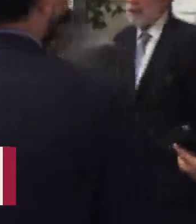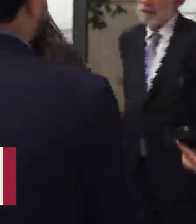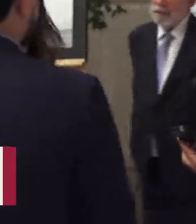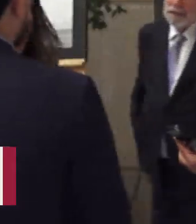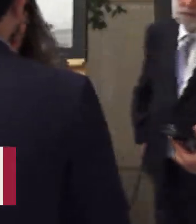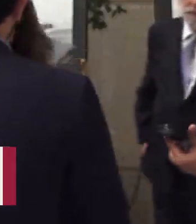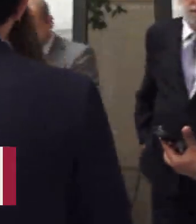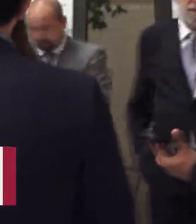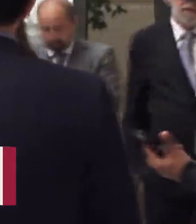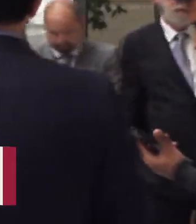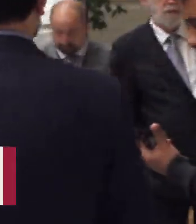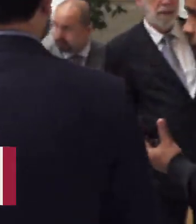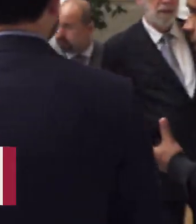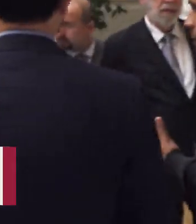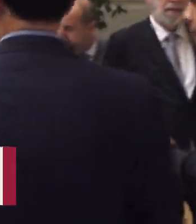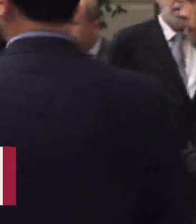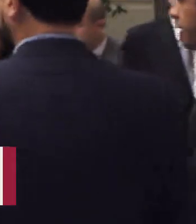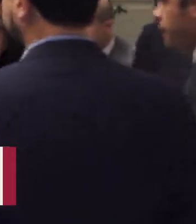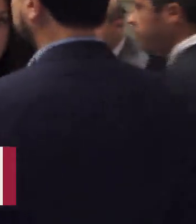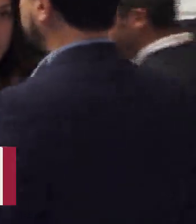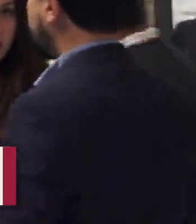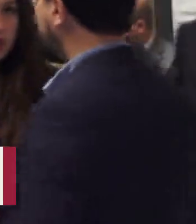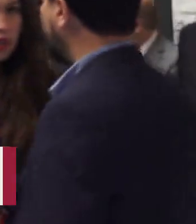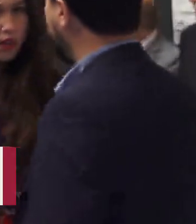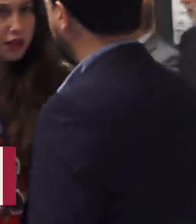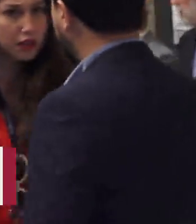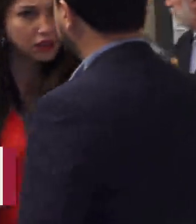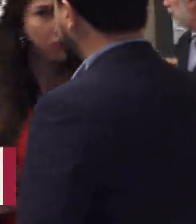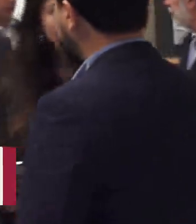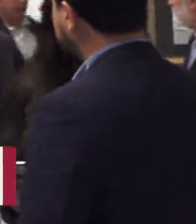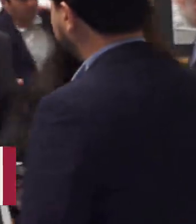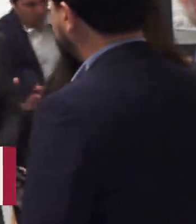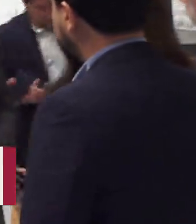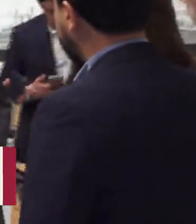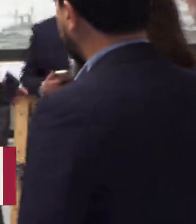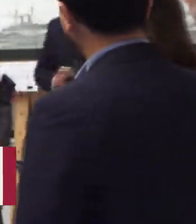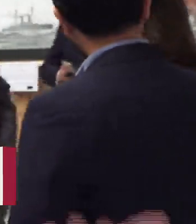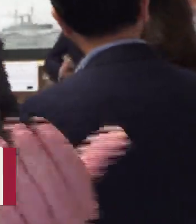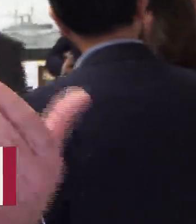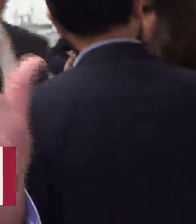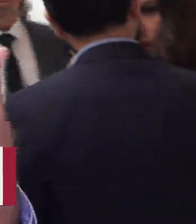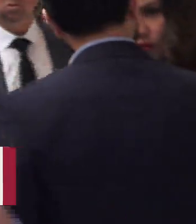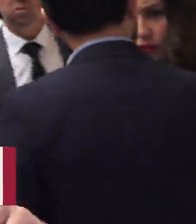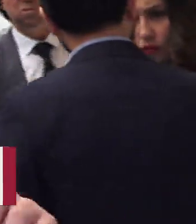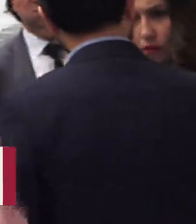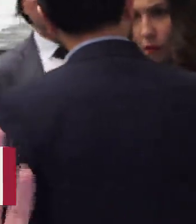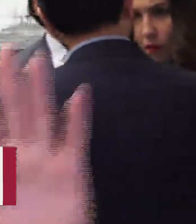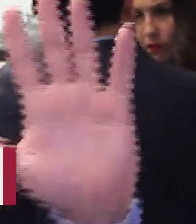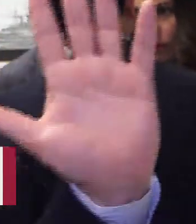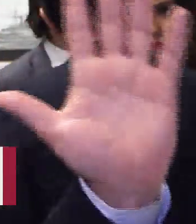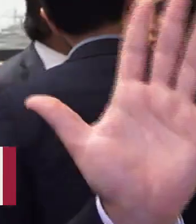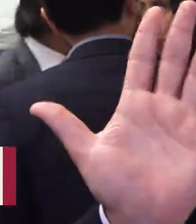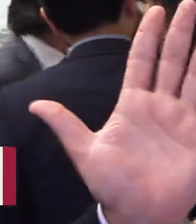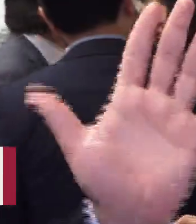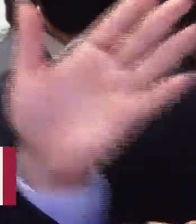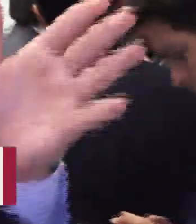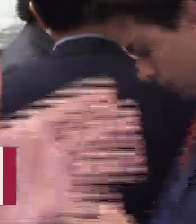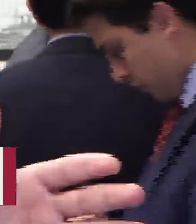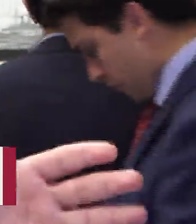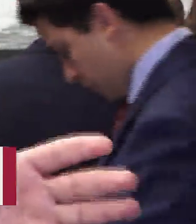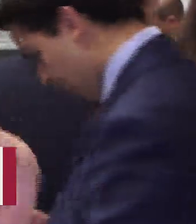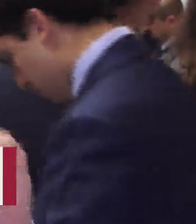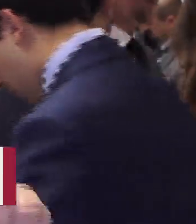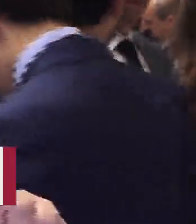Chile. Por lo tanto, es una forma de felicitar también a la Policía de Investigaciones de Chile, que es quien es el anfitrión. O sea, el anfitrión es el Estado de Chile a